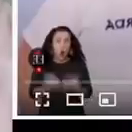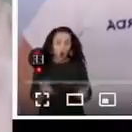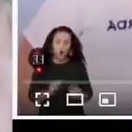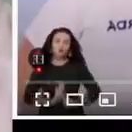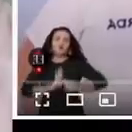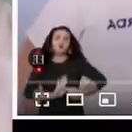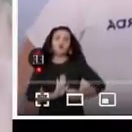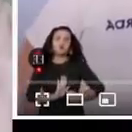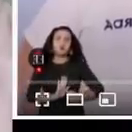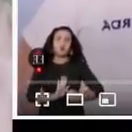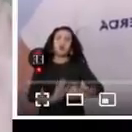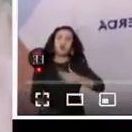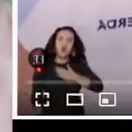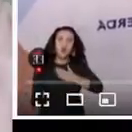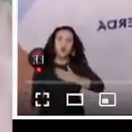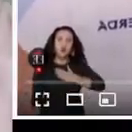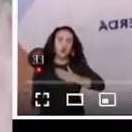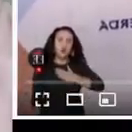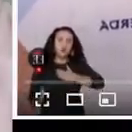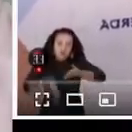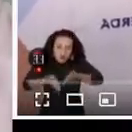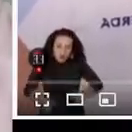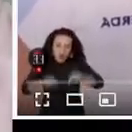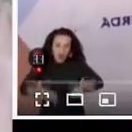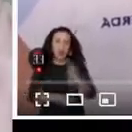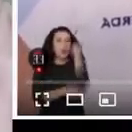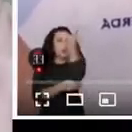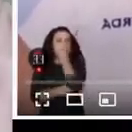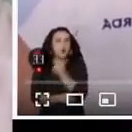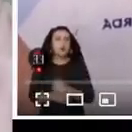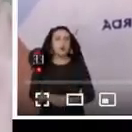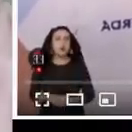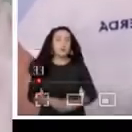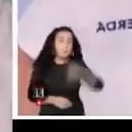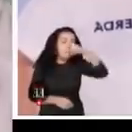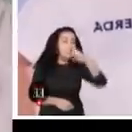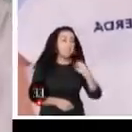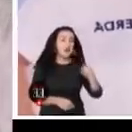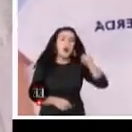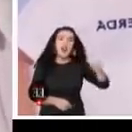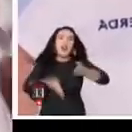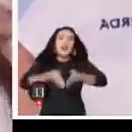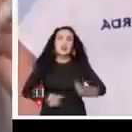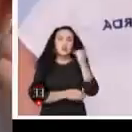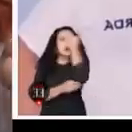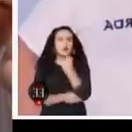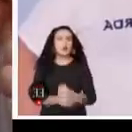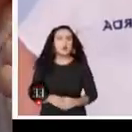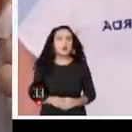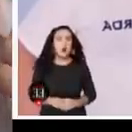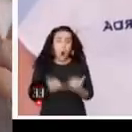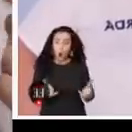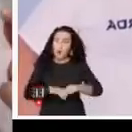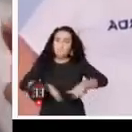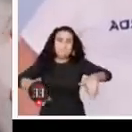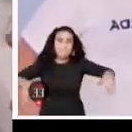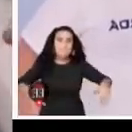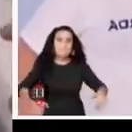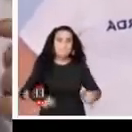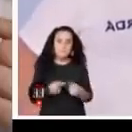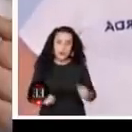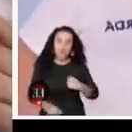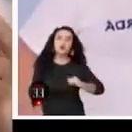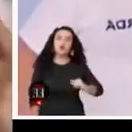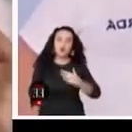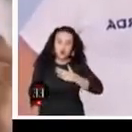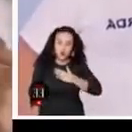a ustedes soy una hija de su hacha mi hijo hijo de su hacha hoy no está pero estoy